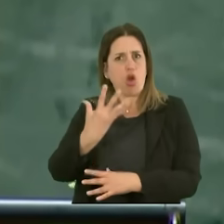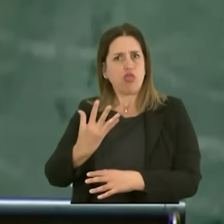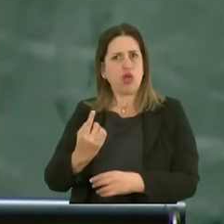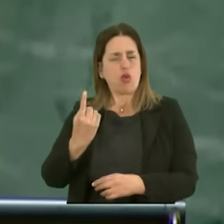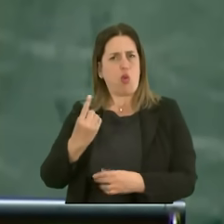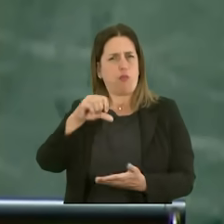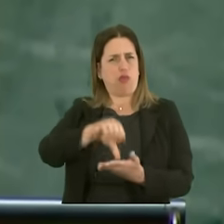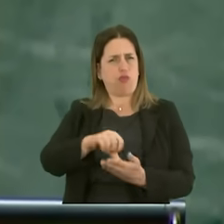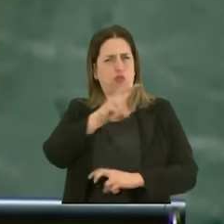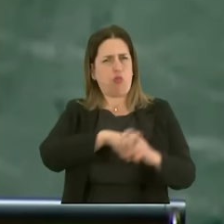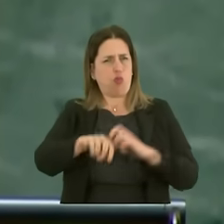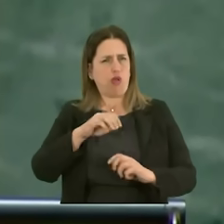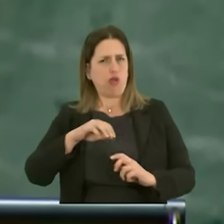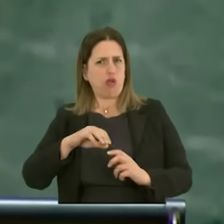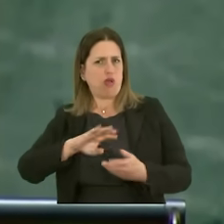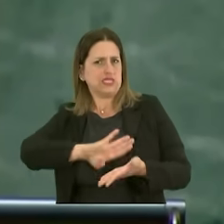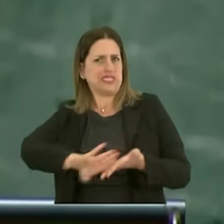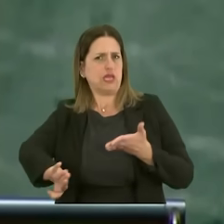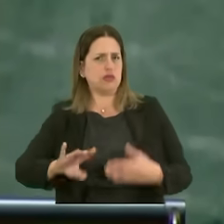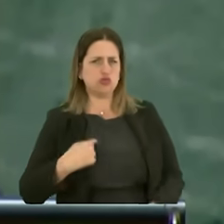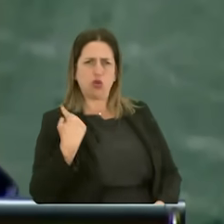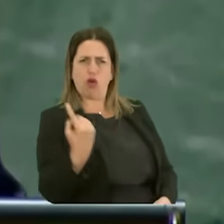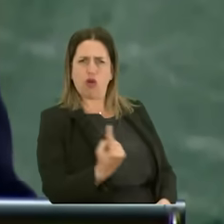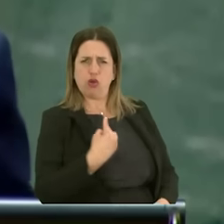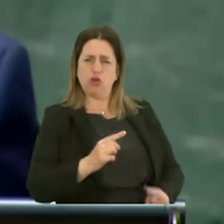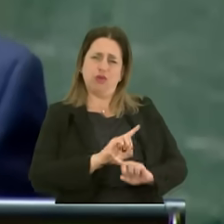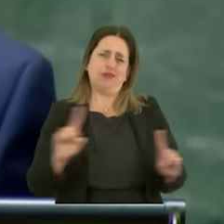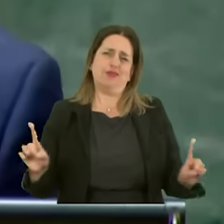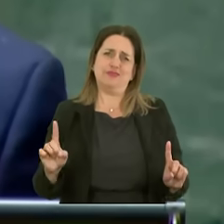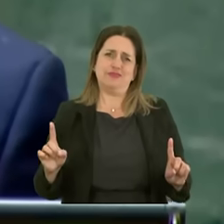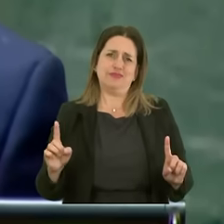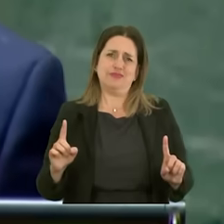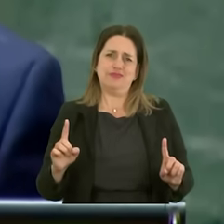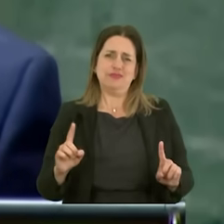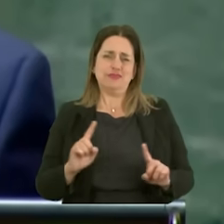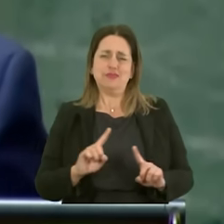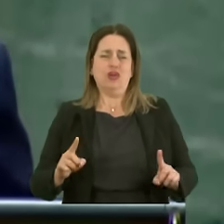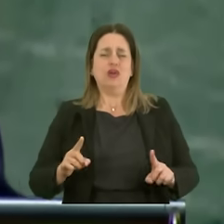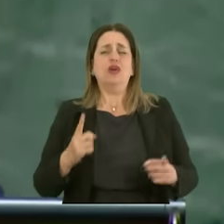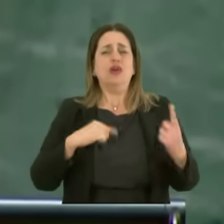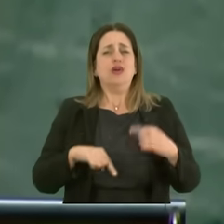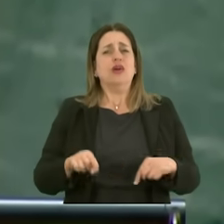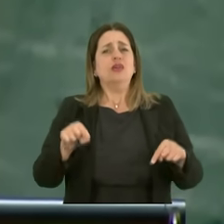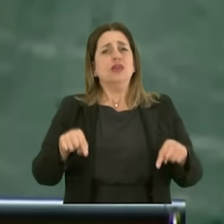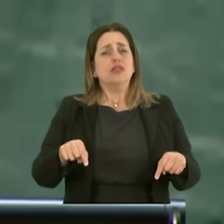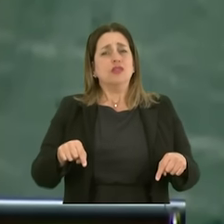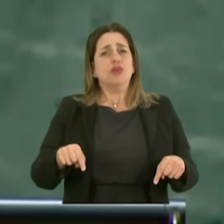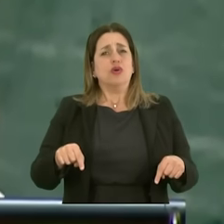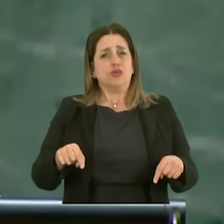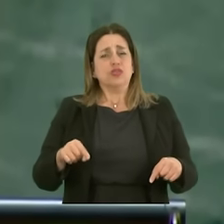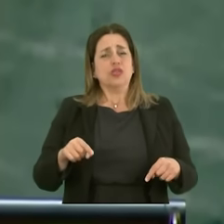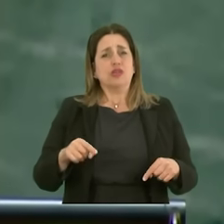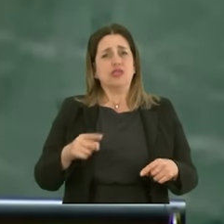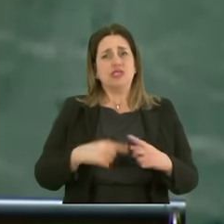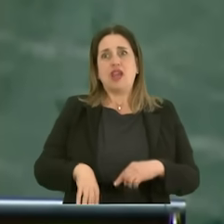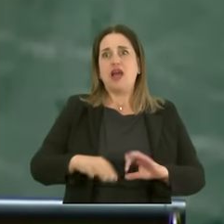busque aislarse bueno verdad que no Entonces gran